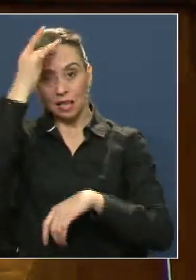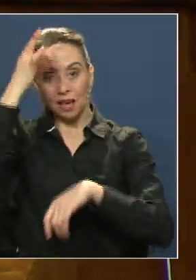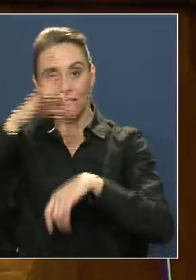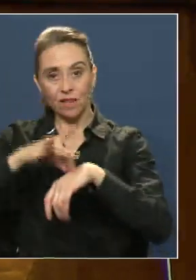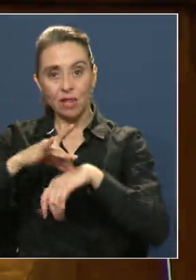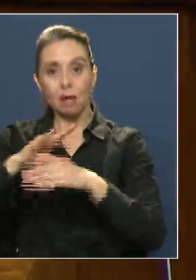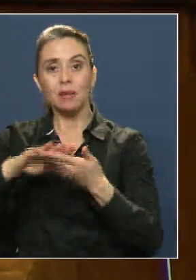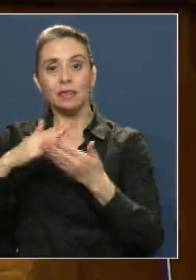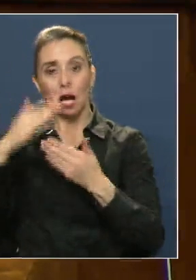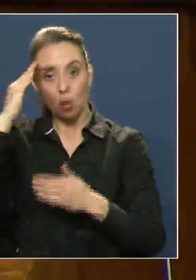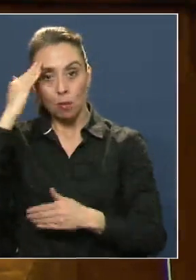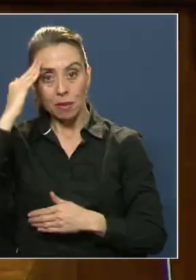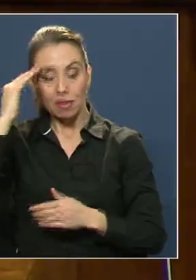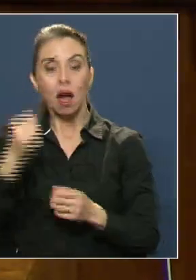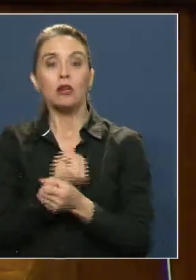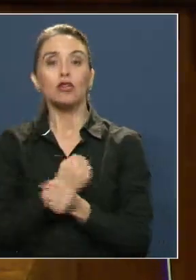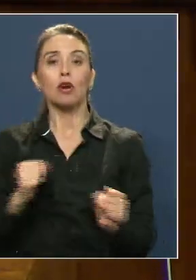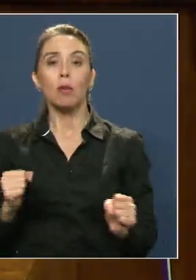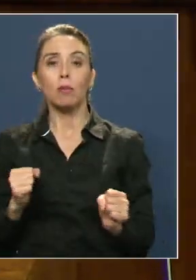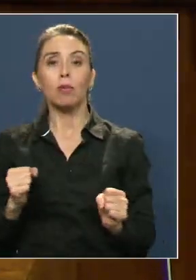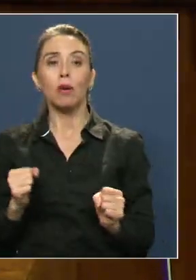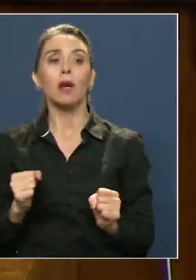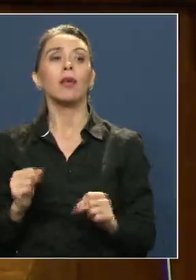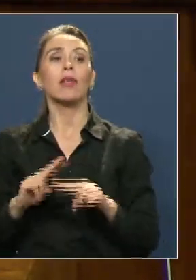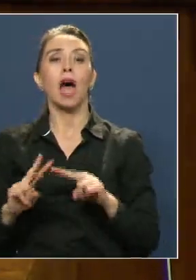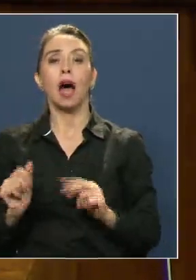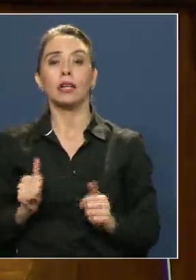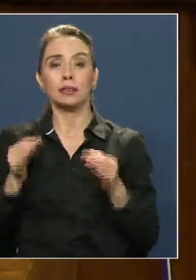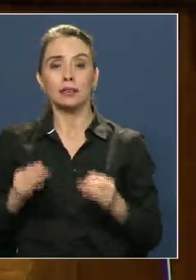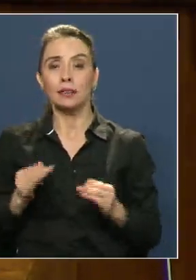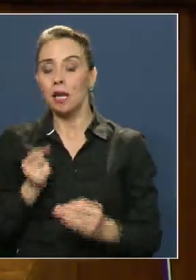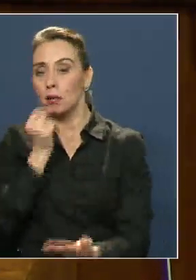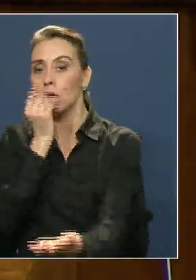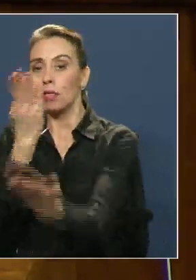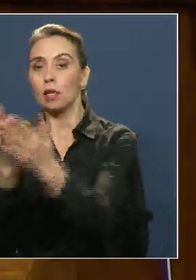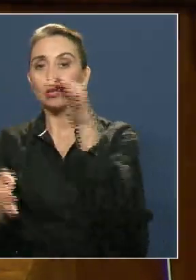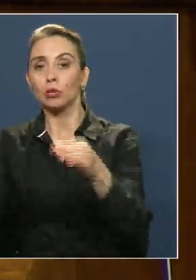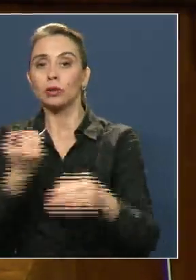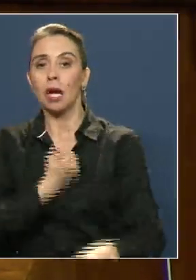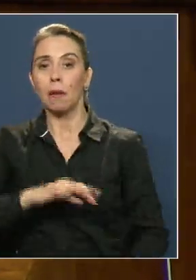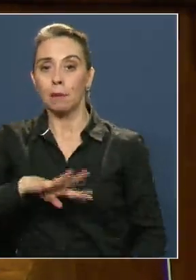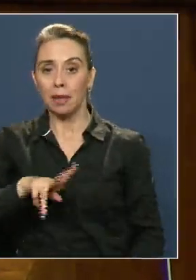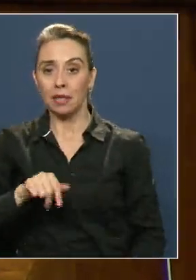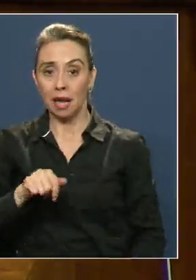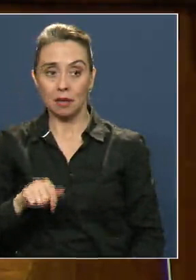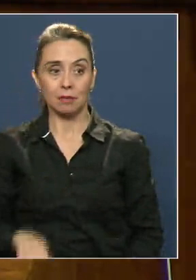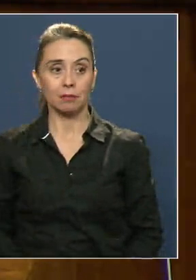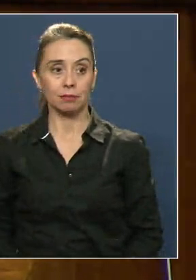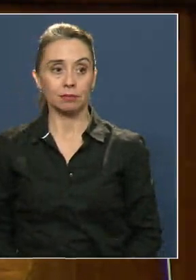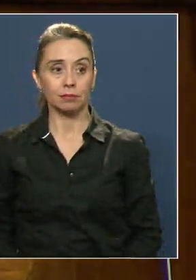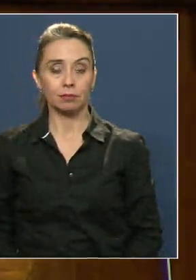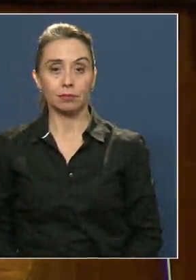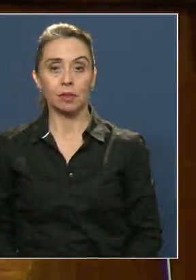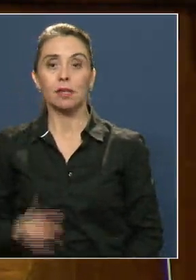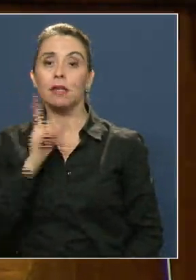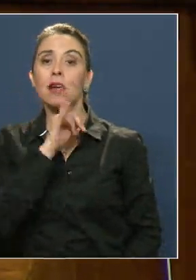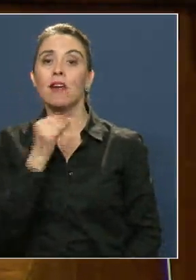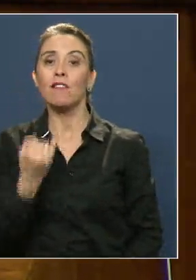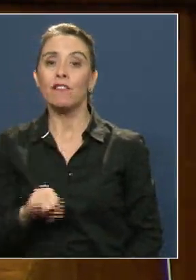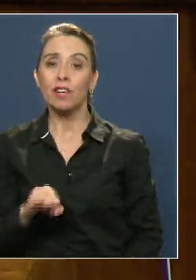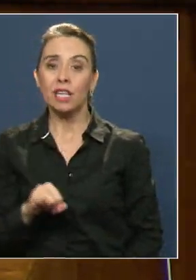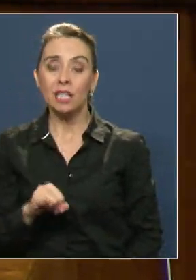salud mental que no les permitiera ejercer como corresponde la acción penal una vez siendo adultos.